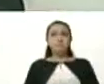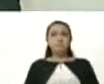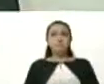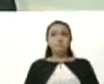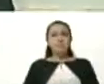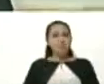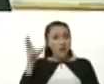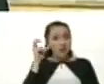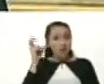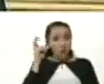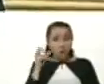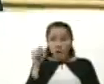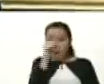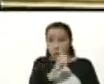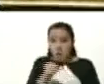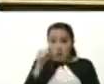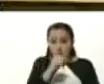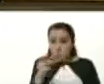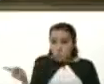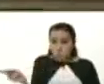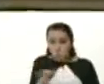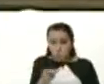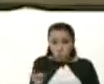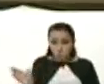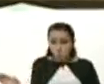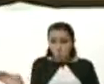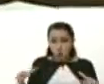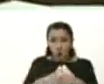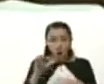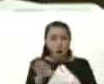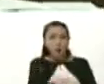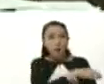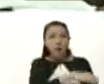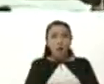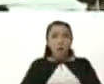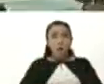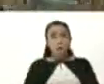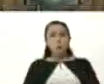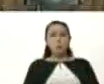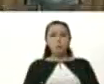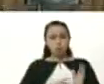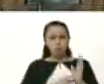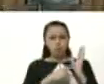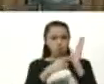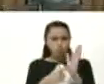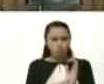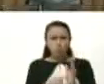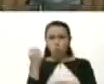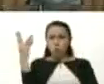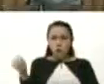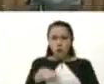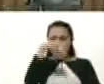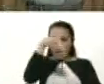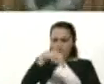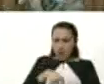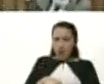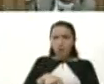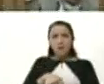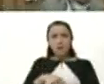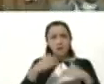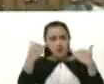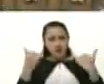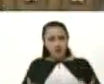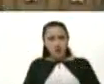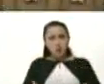Escuchábamos a los integrantes de Serenata Guayanesa, quienes delante de la plenaria parlamentaria agrupada acá en